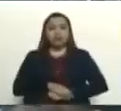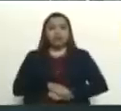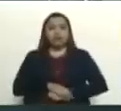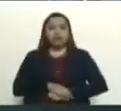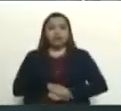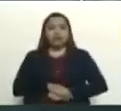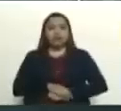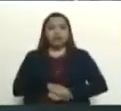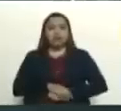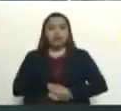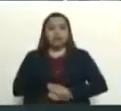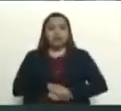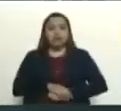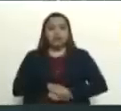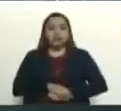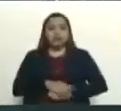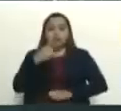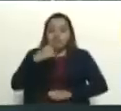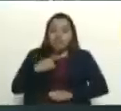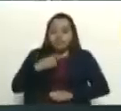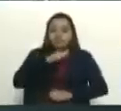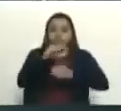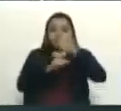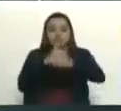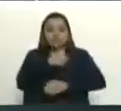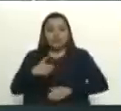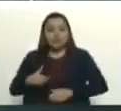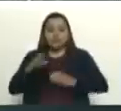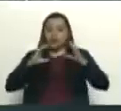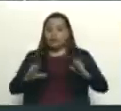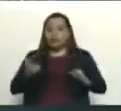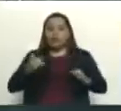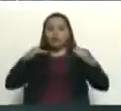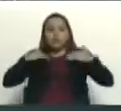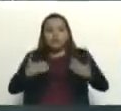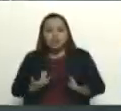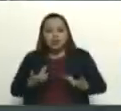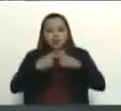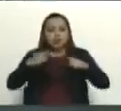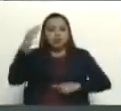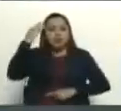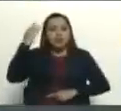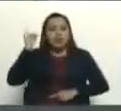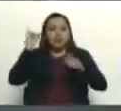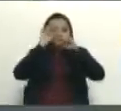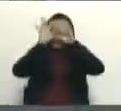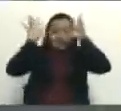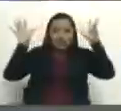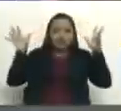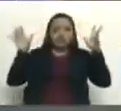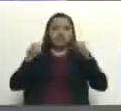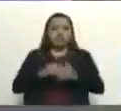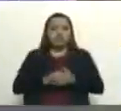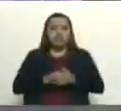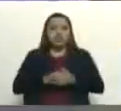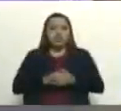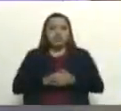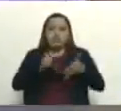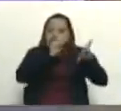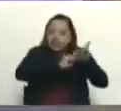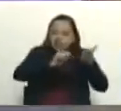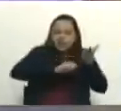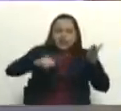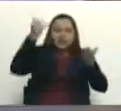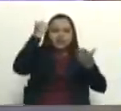estoy algo cansado, mi cuerpo está algo cansada, pero mi mente está más brillante y lúcida que nunca. Y empezaba a escribir